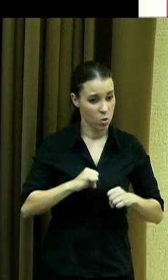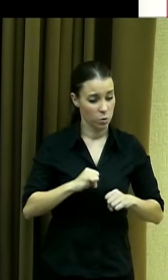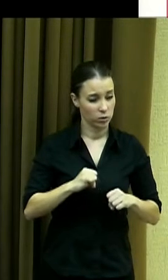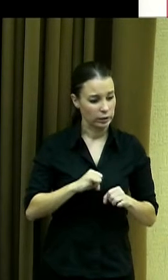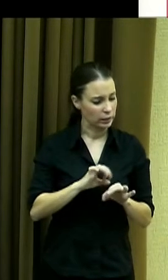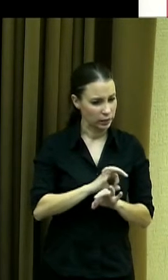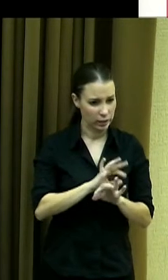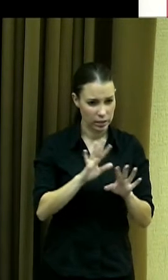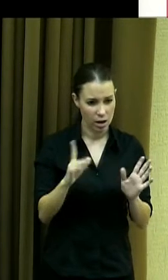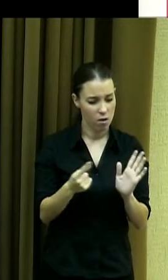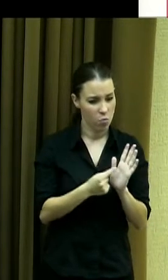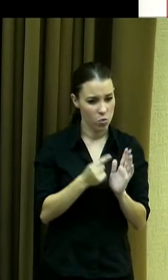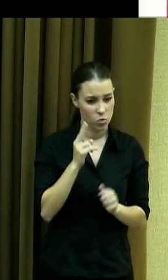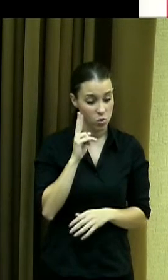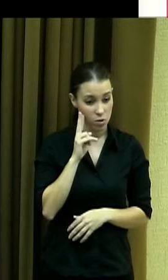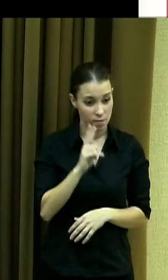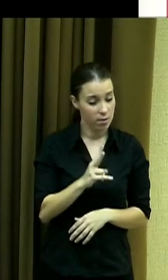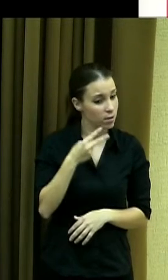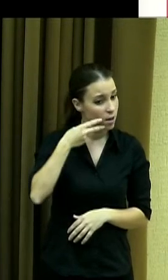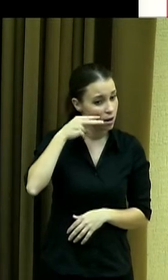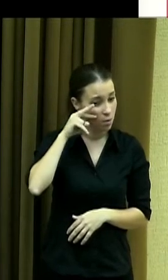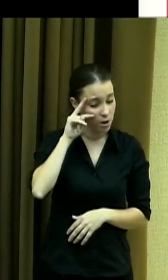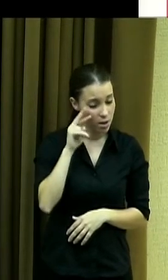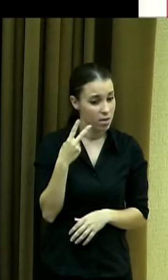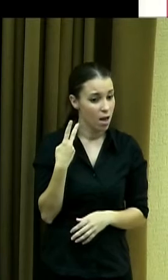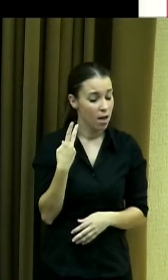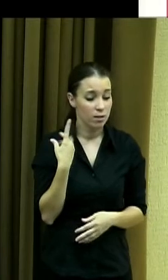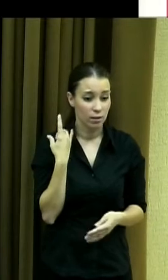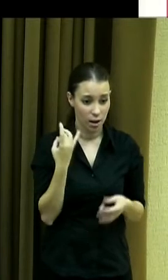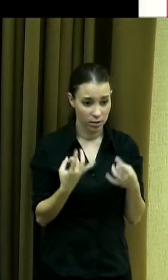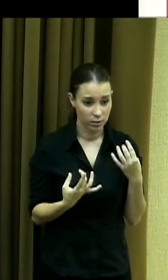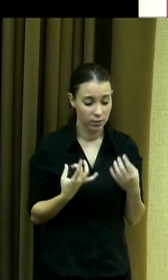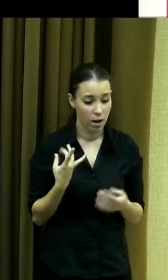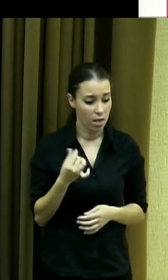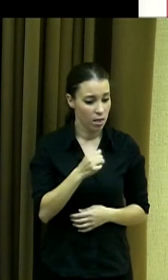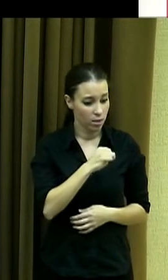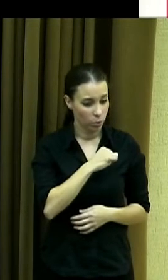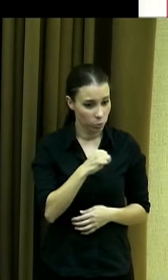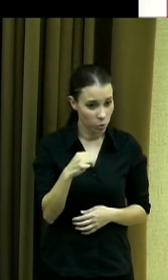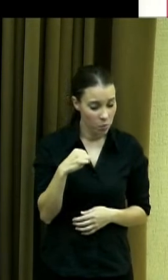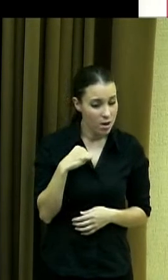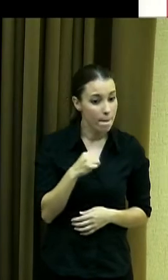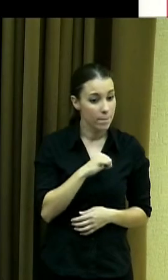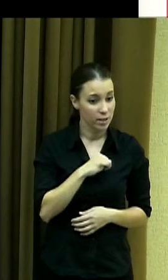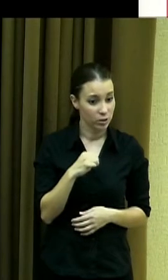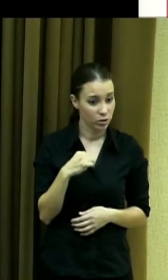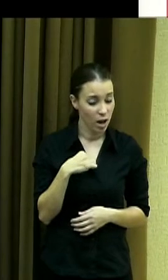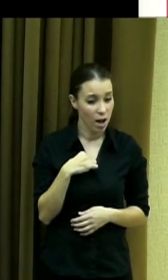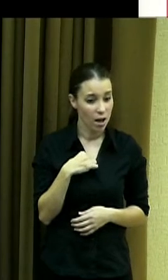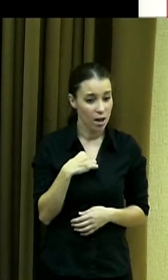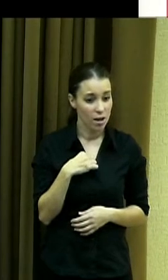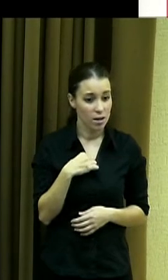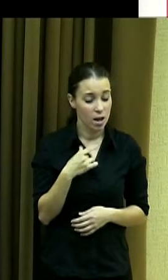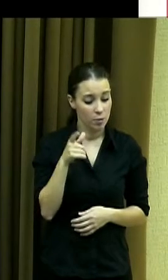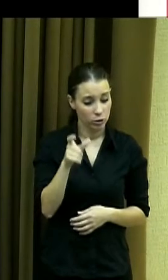está claro, desde mi punto de vista y mi experiencia, que en las actividades de autonomía personal, las personas con